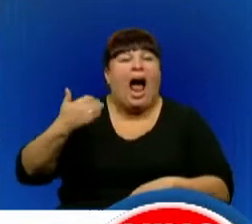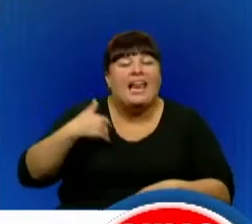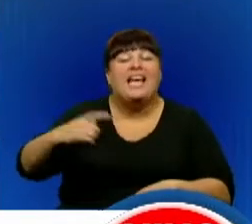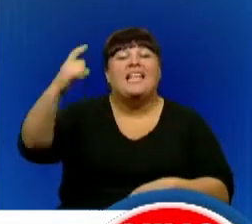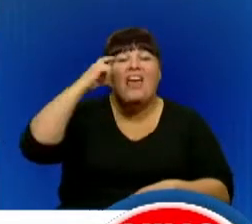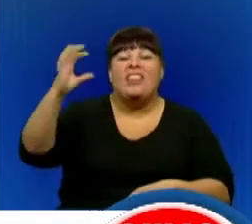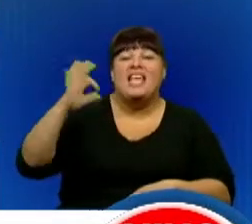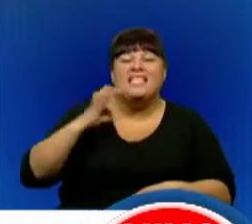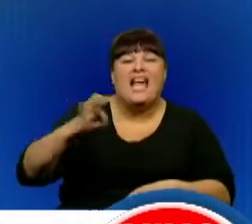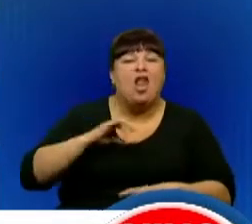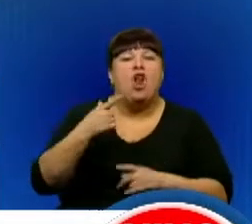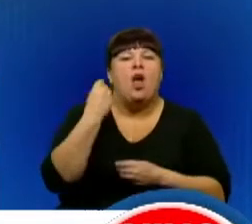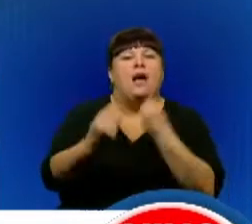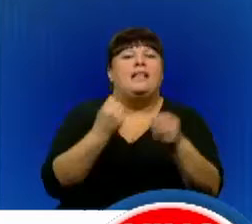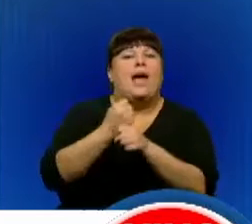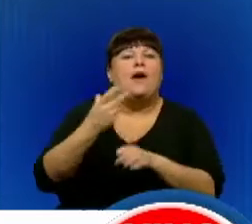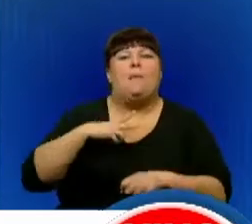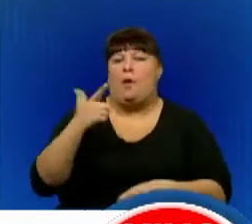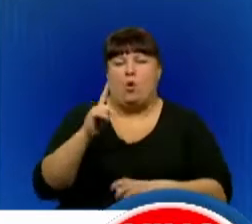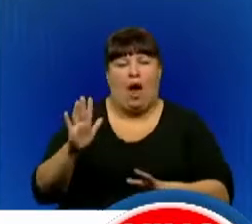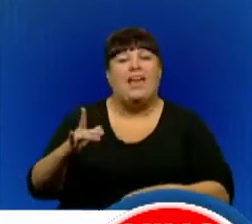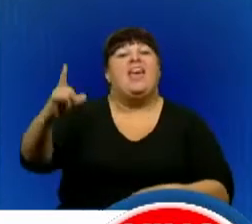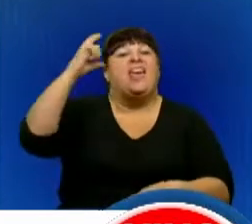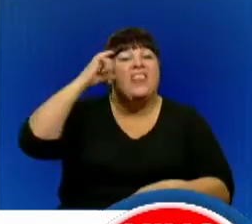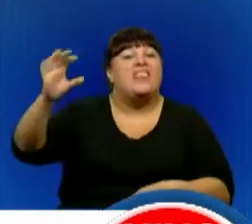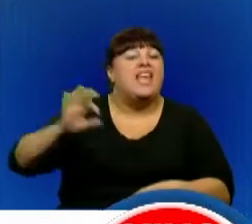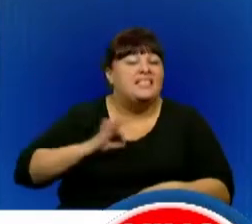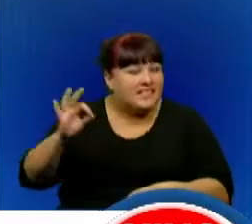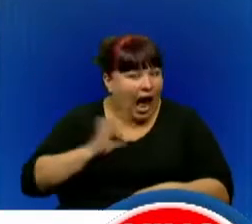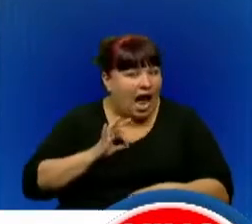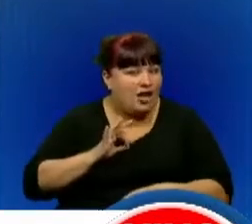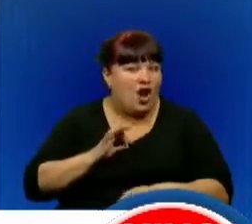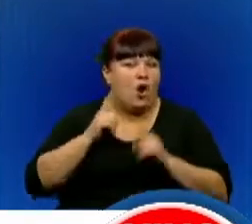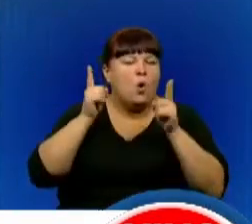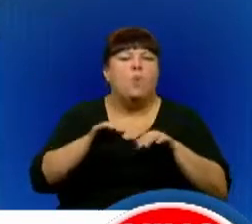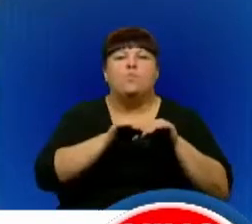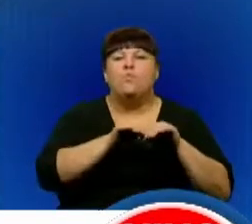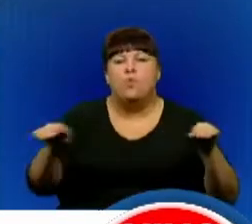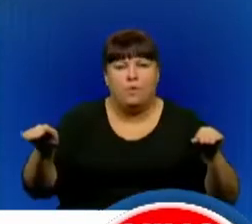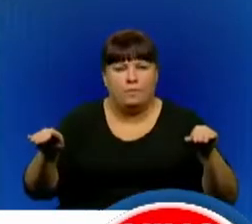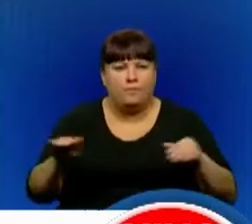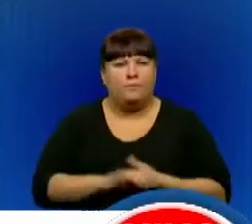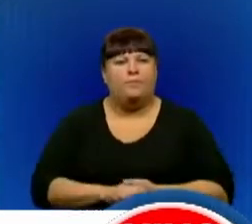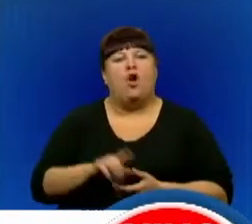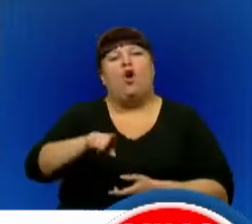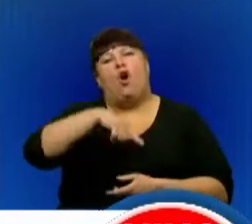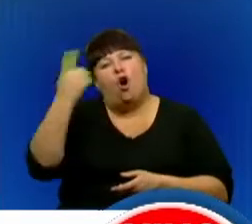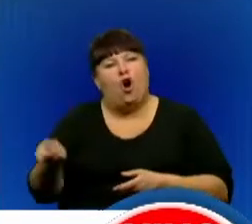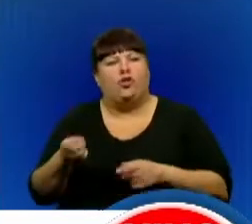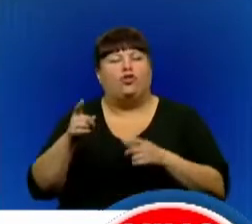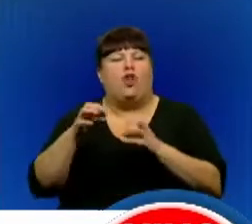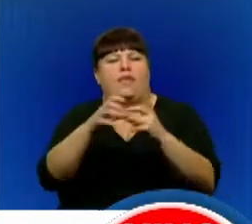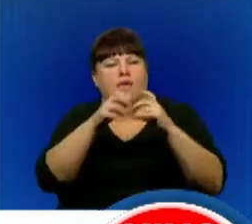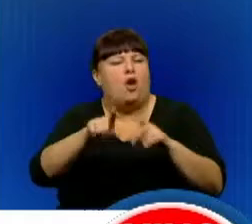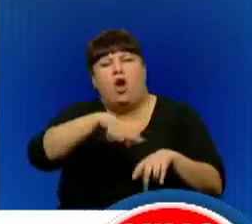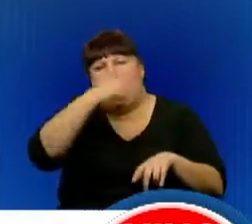10 años que no genera empleo privado y hace 10 años que estamos estancados. Otra discusión, otro